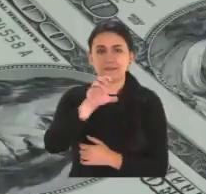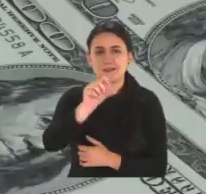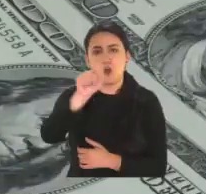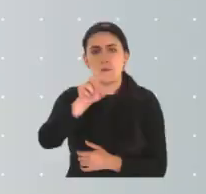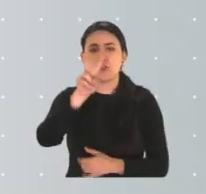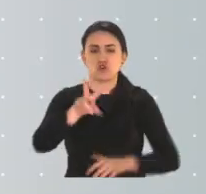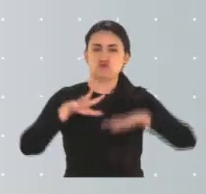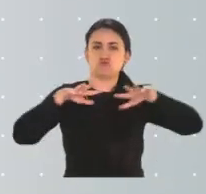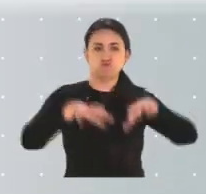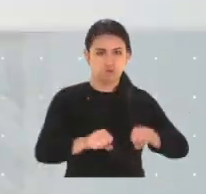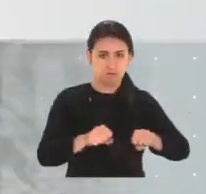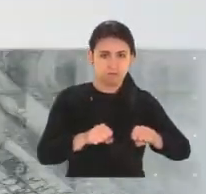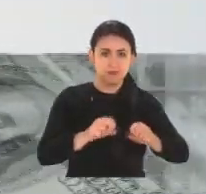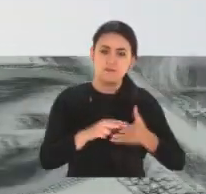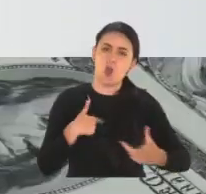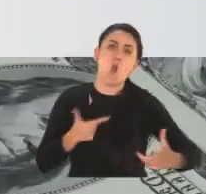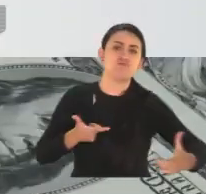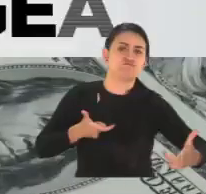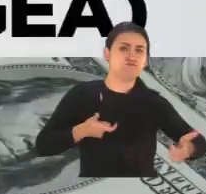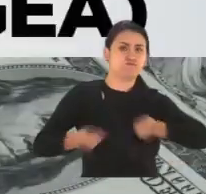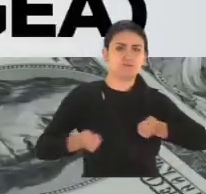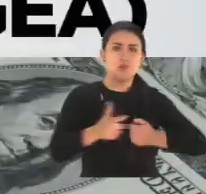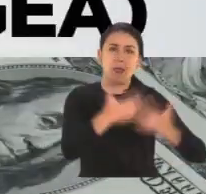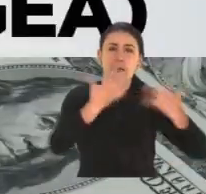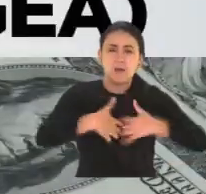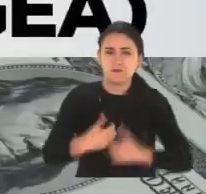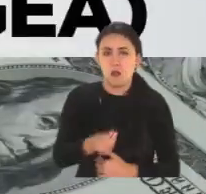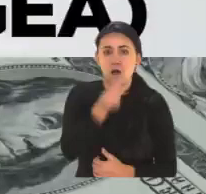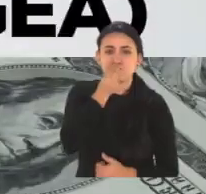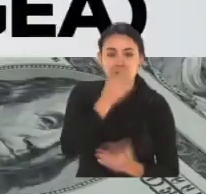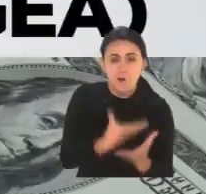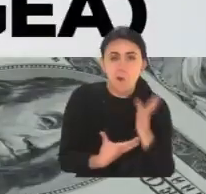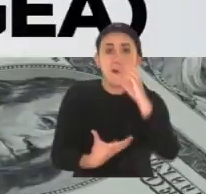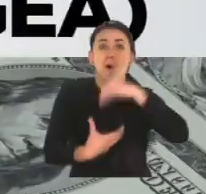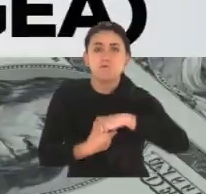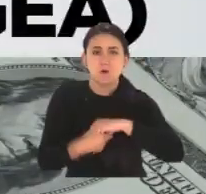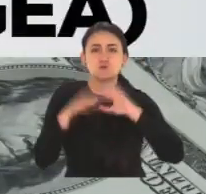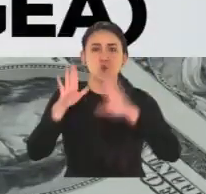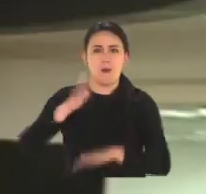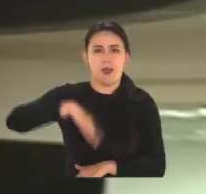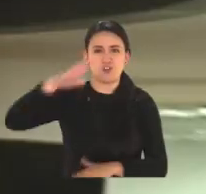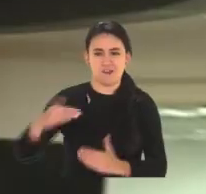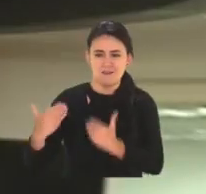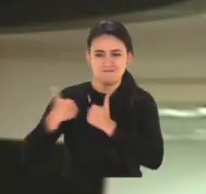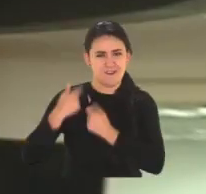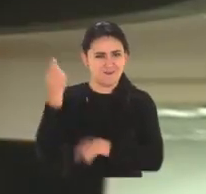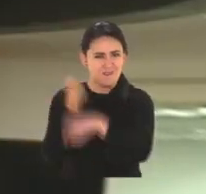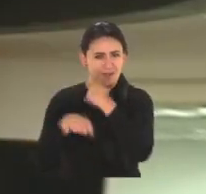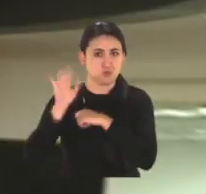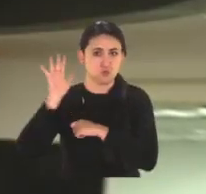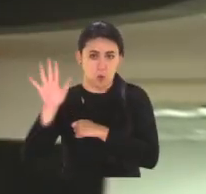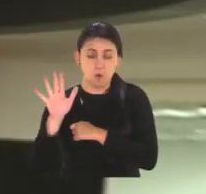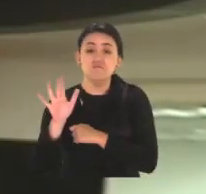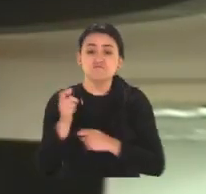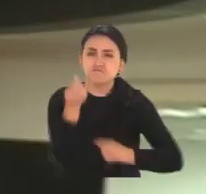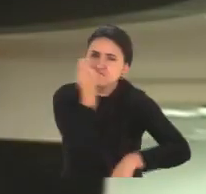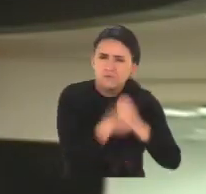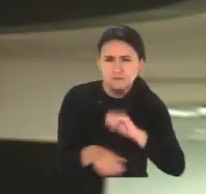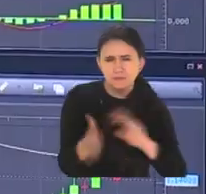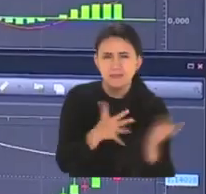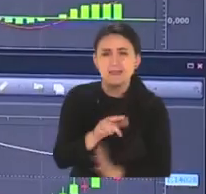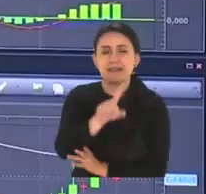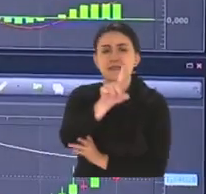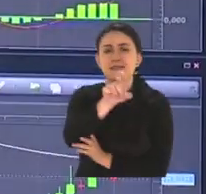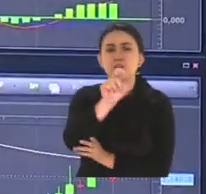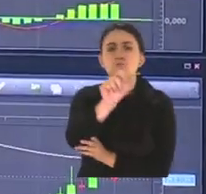62,62%, es decir, tomar el control de la empresa de alimentos que hoy pertenece al grupo empresarial antioqueño. La operación podría rondar los